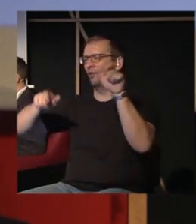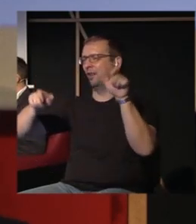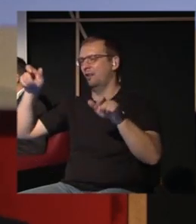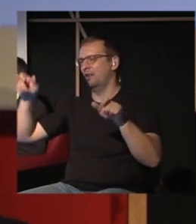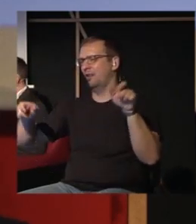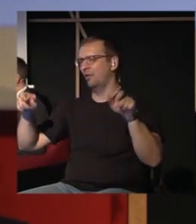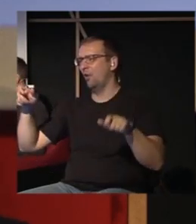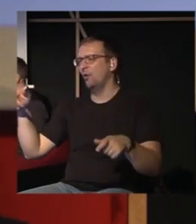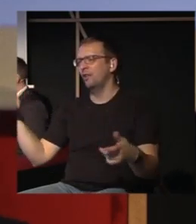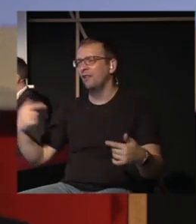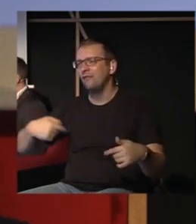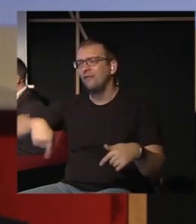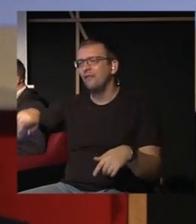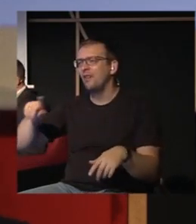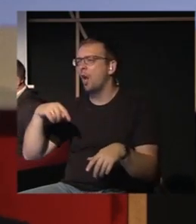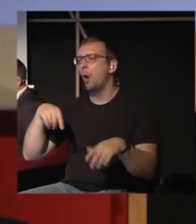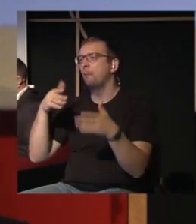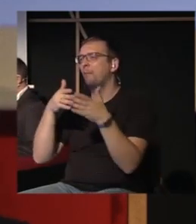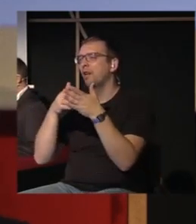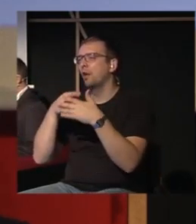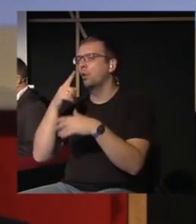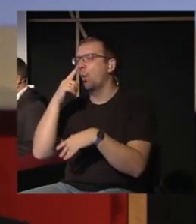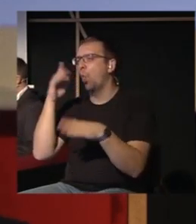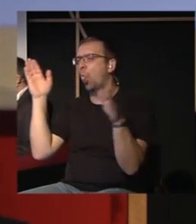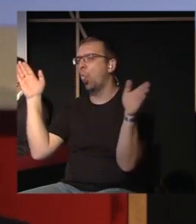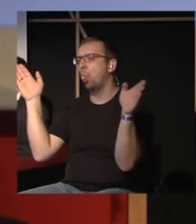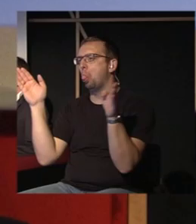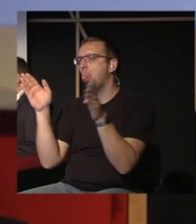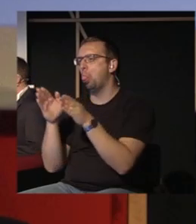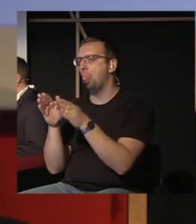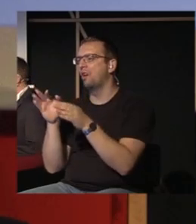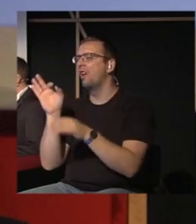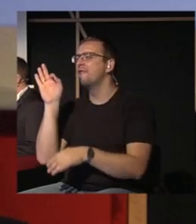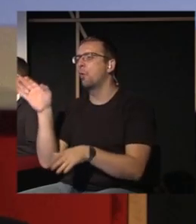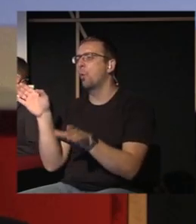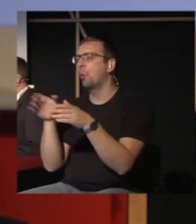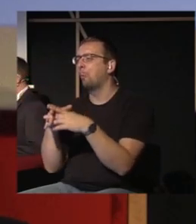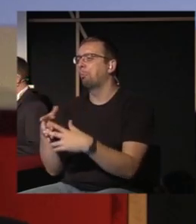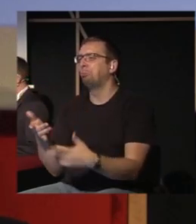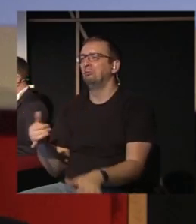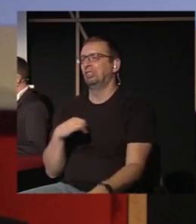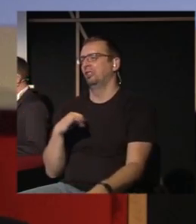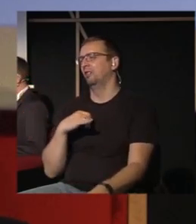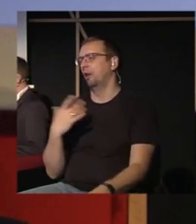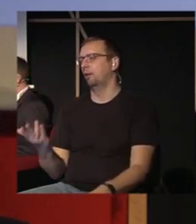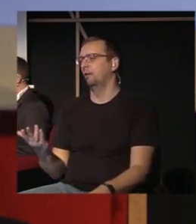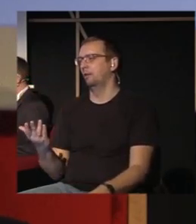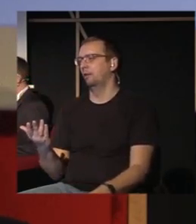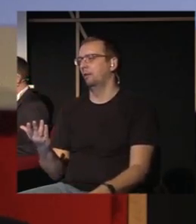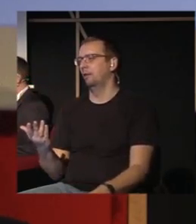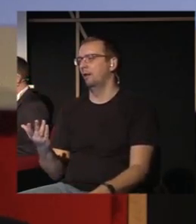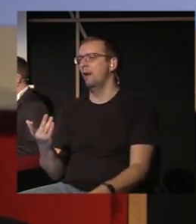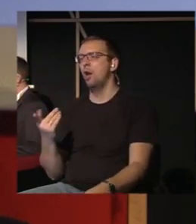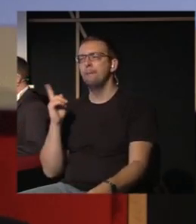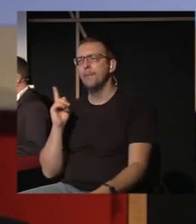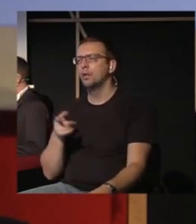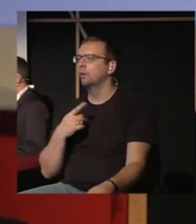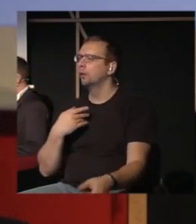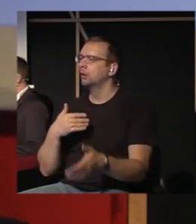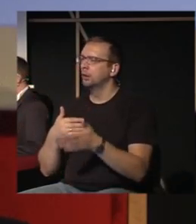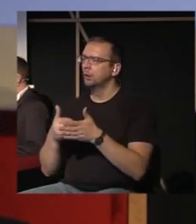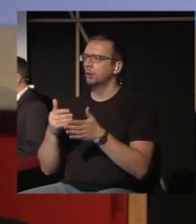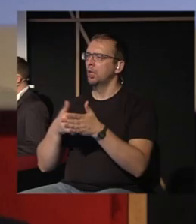reducido. Entonces, tenemos que seguir luchando para que este, aunque sea un colectivo reducido, pero que tenga y